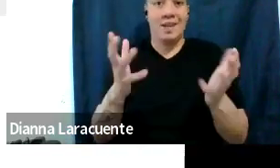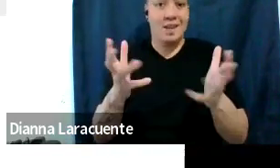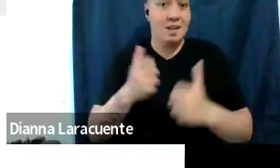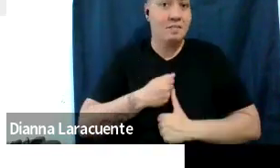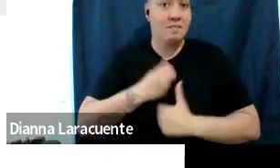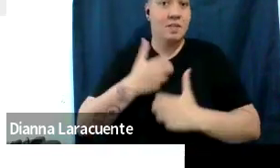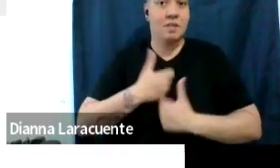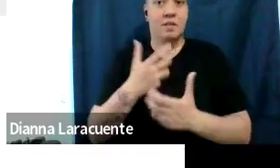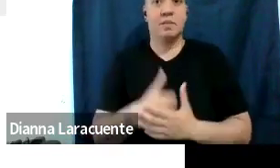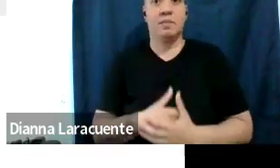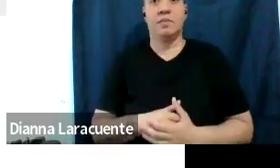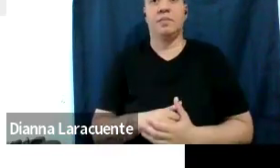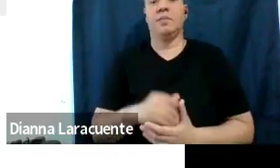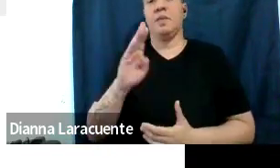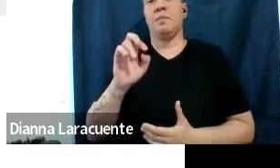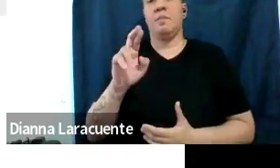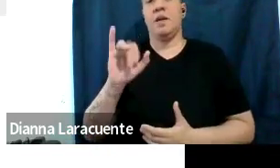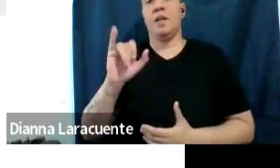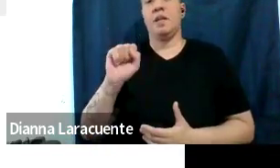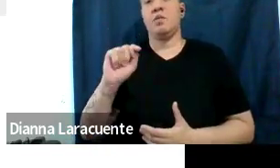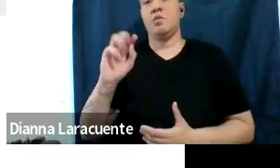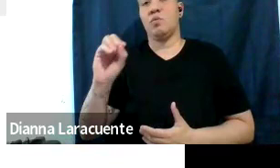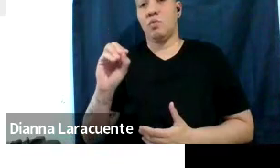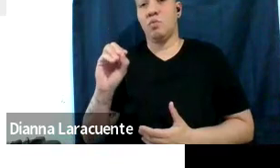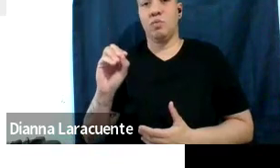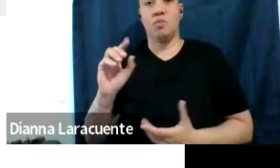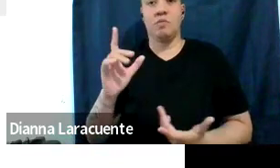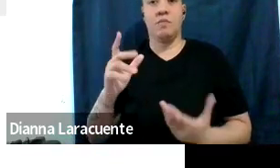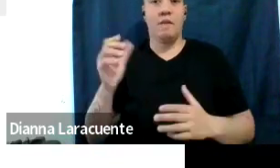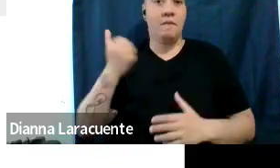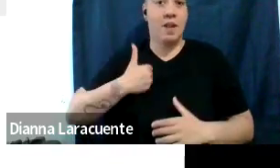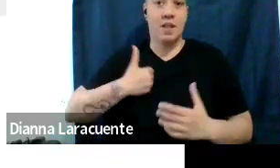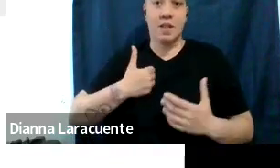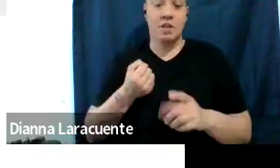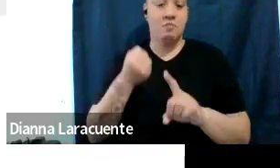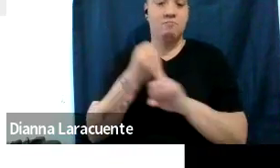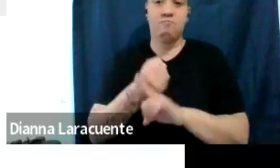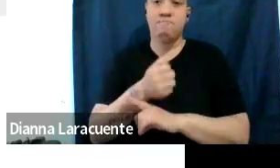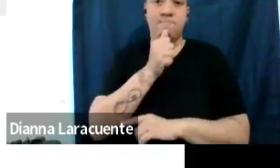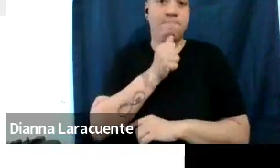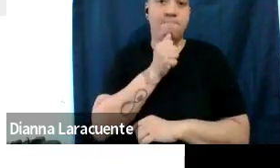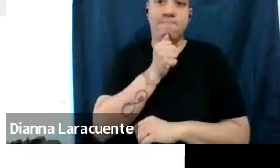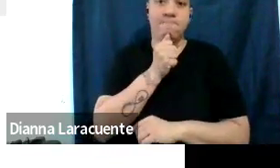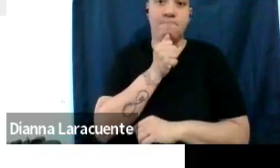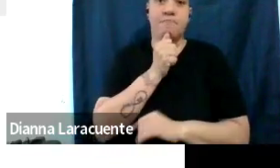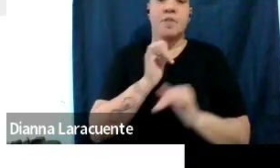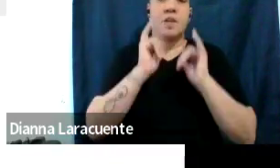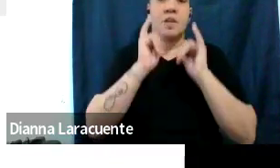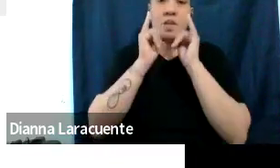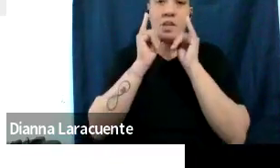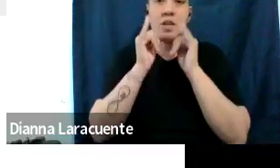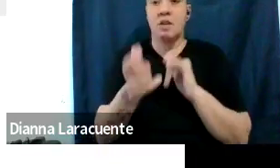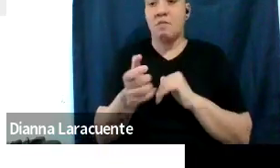Evaristo Iscoa, que fue un hombre también muy valiente, no aguantó el golpe, lo metieron a la cárcel y murió al poco tiempo, aunque